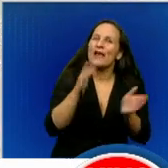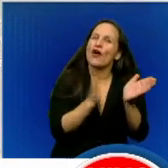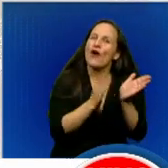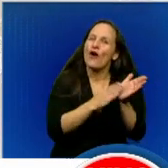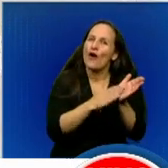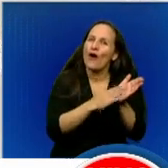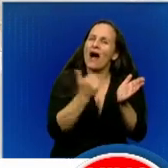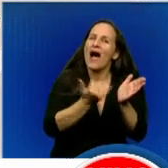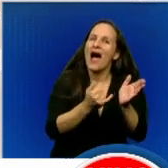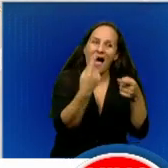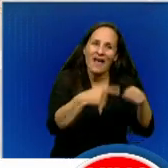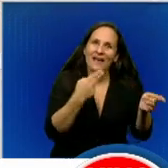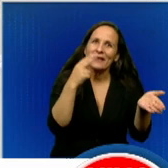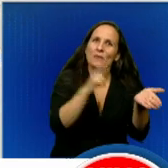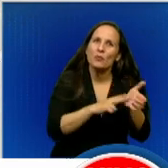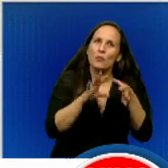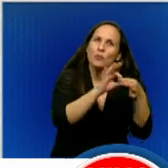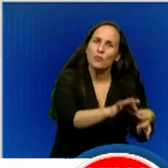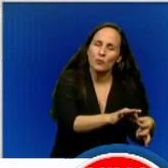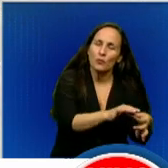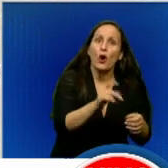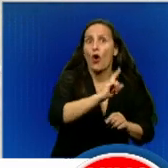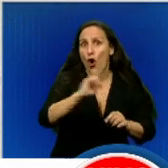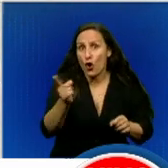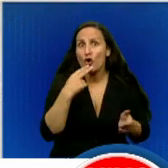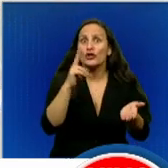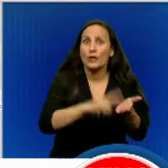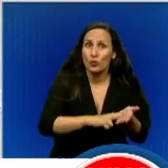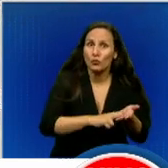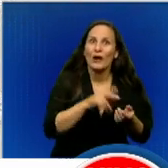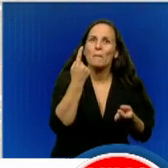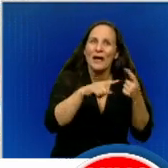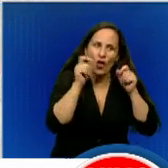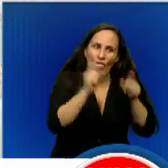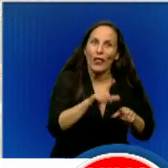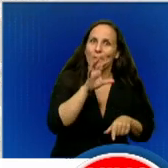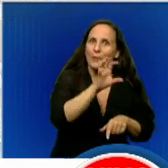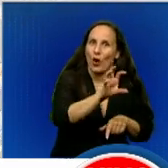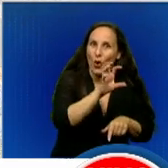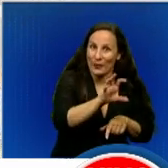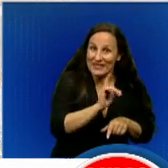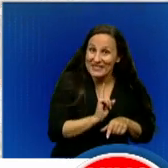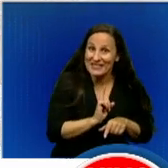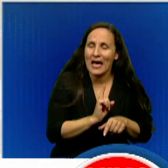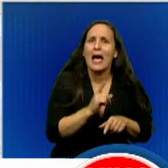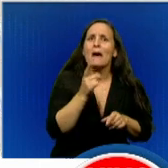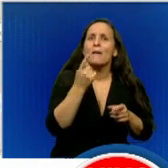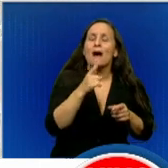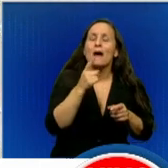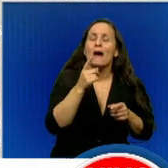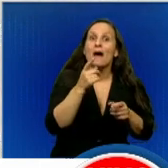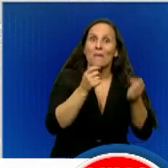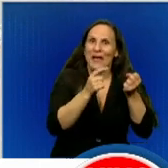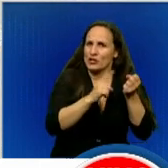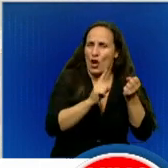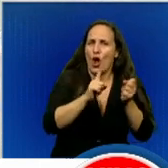recursos tributarios o no tributarios de origen provincial percibido en semana extranjera y que